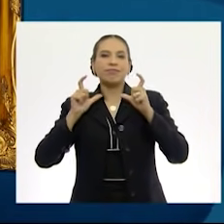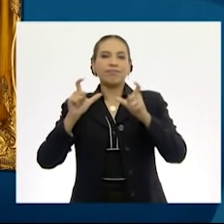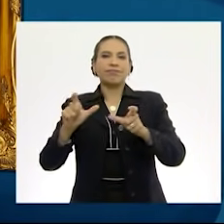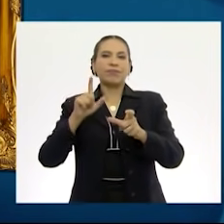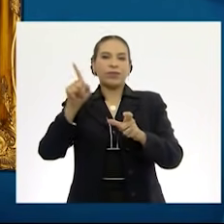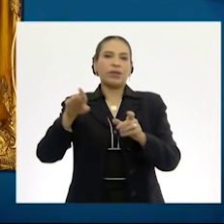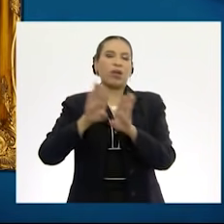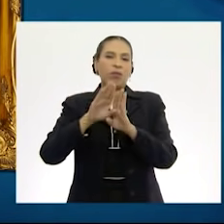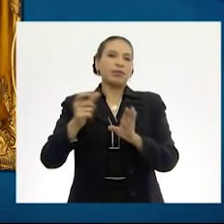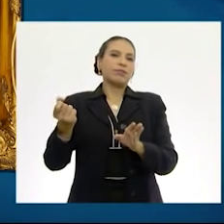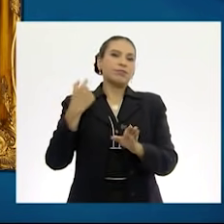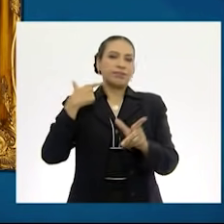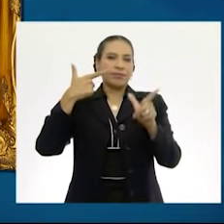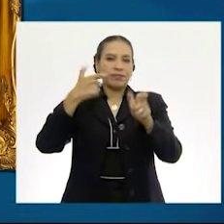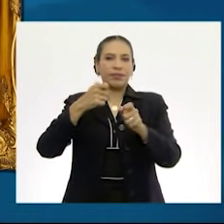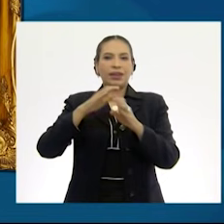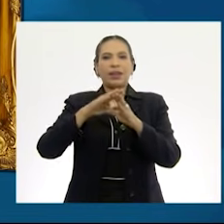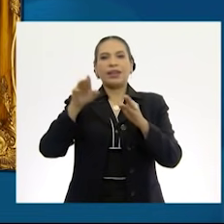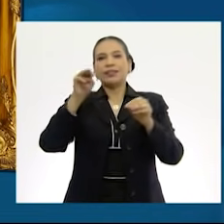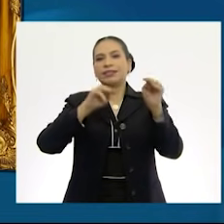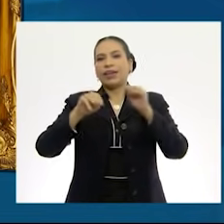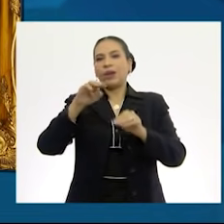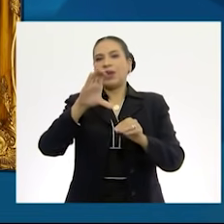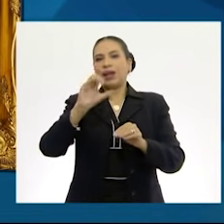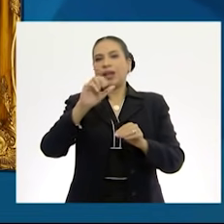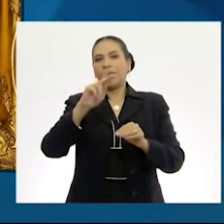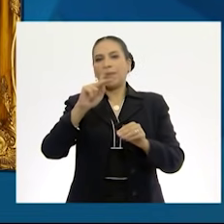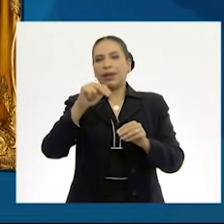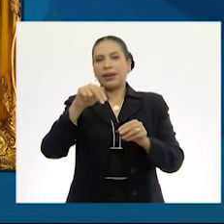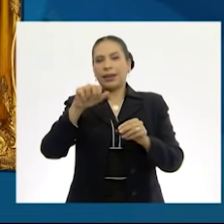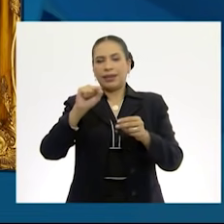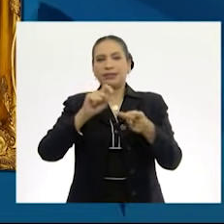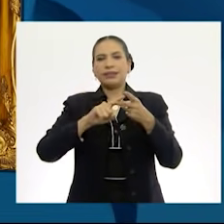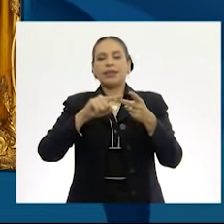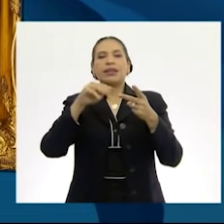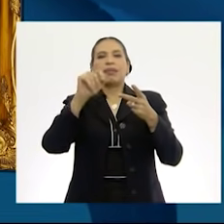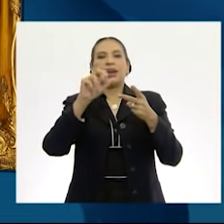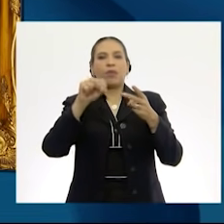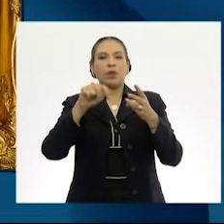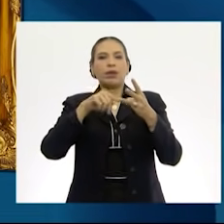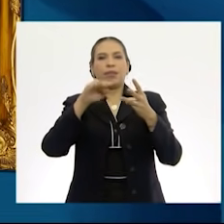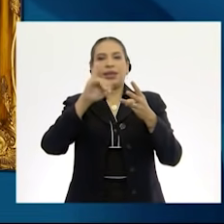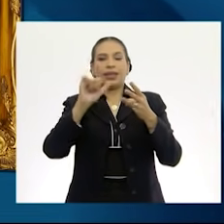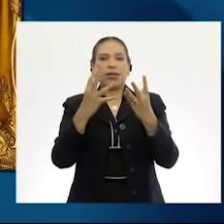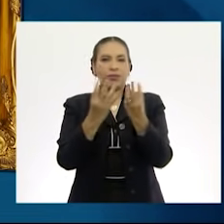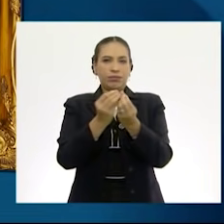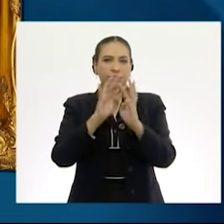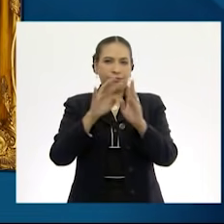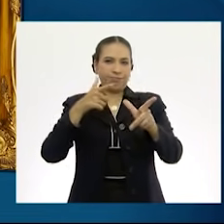Campanas junto a los generales conservadores Miramón y Mejía.